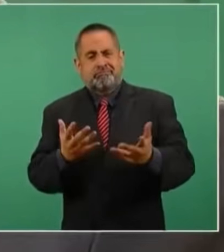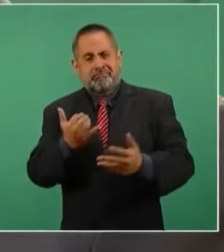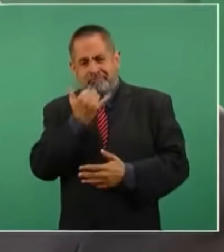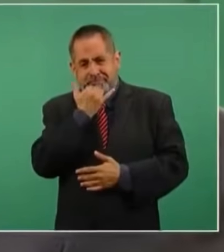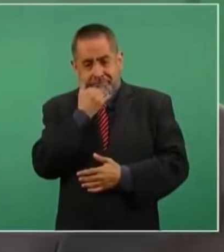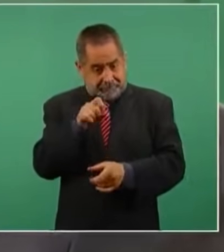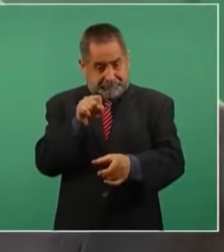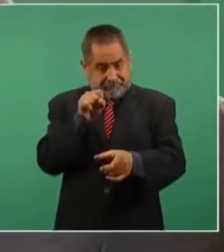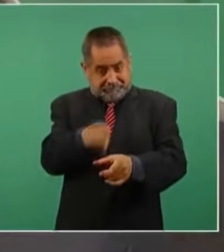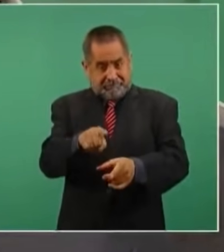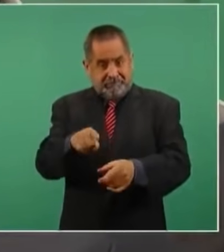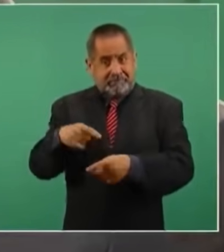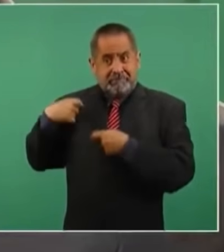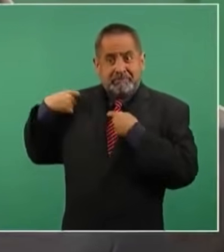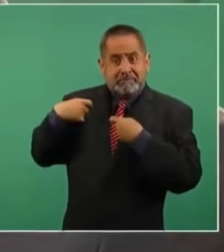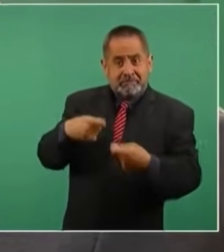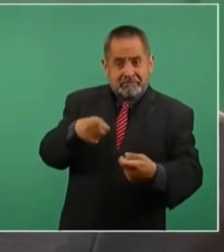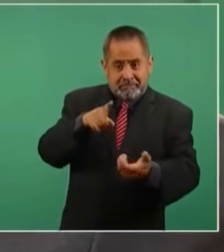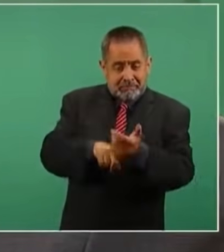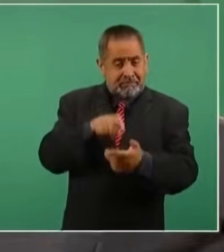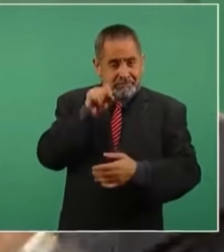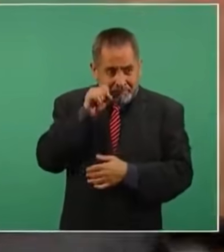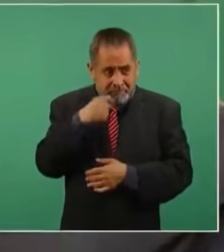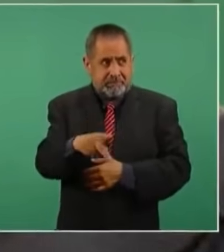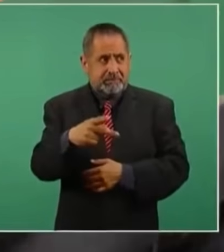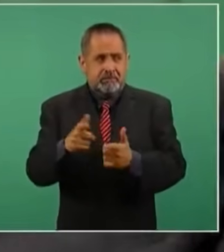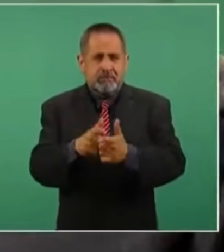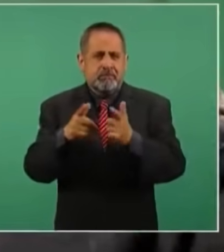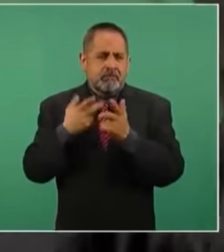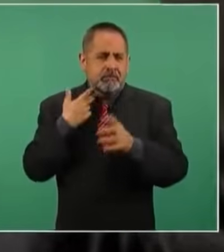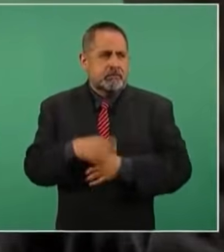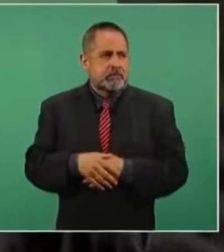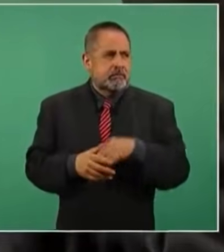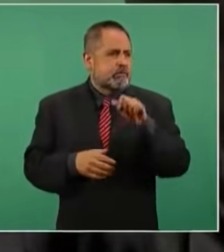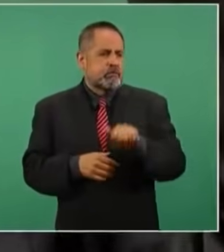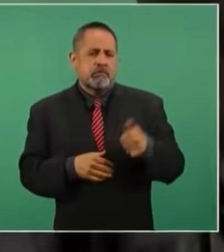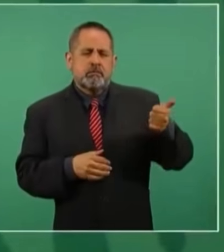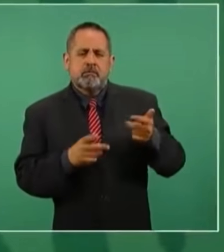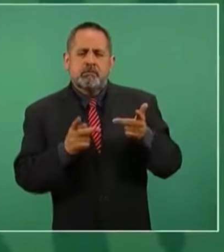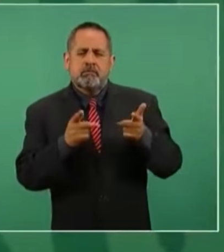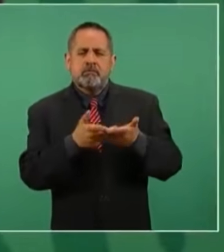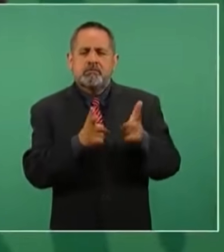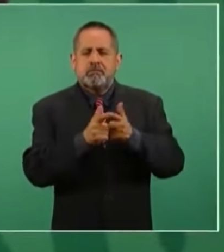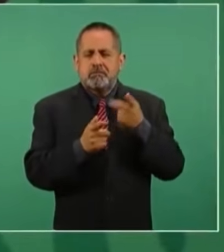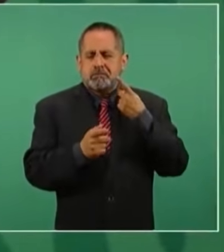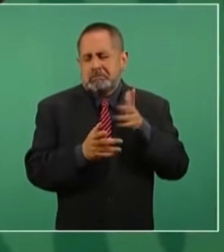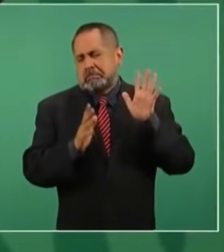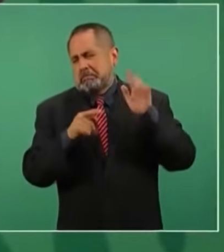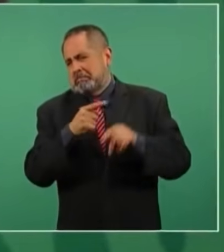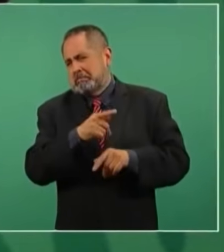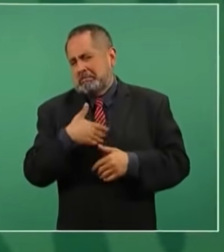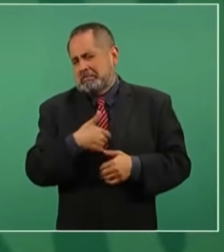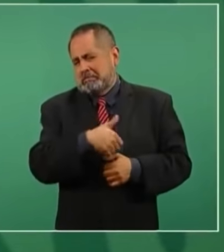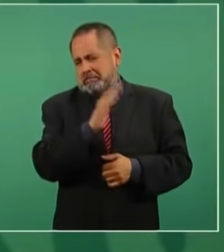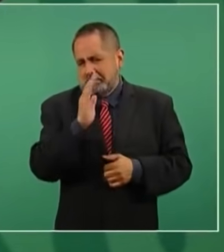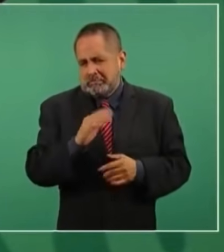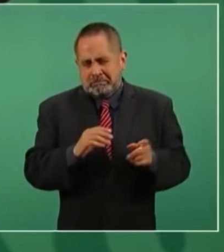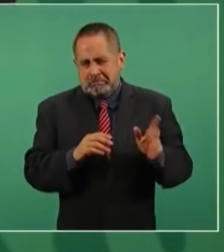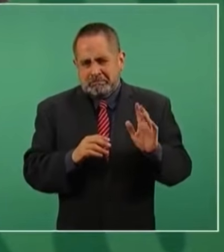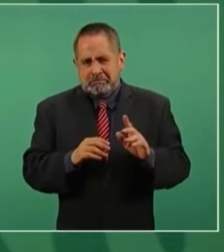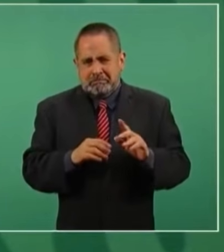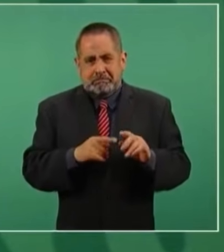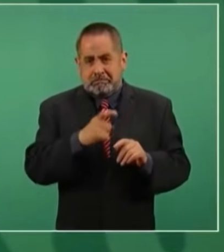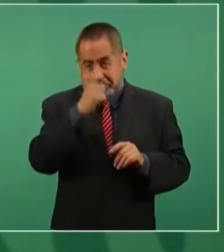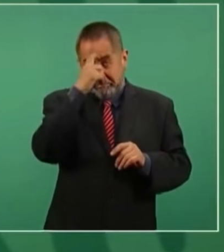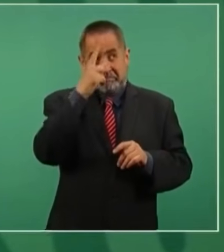de su partido? El otro partido, pues, se entiende. El otro partido